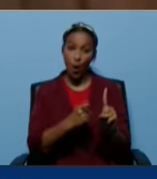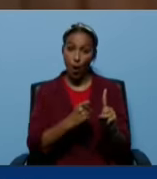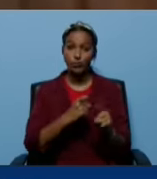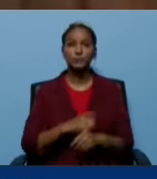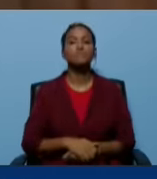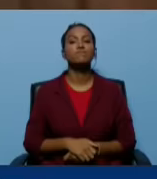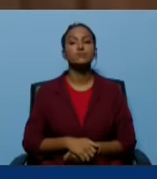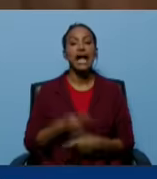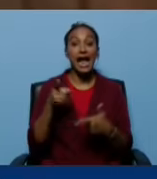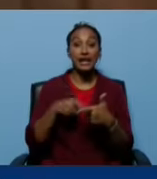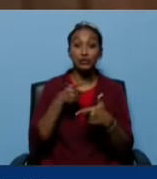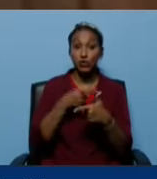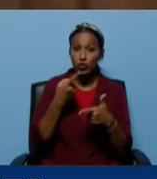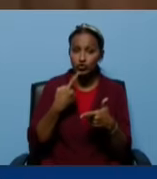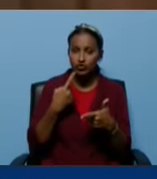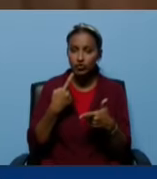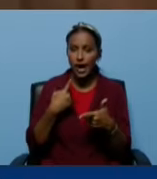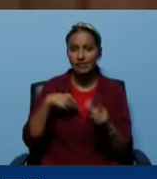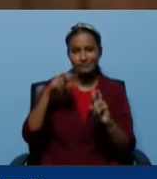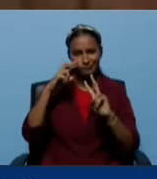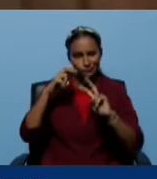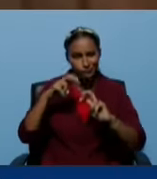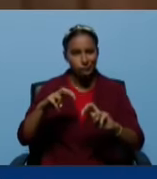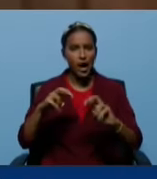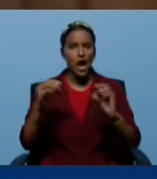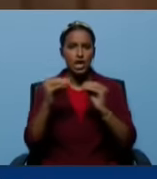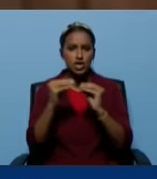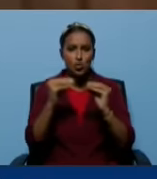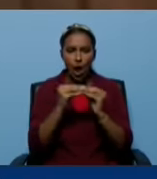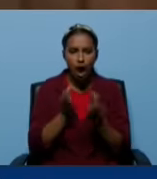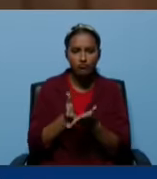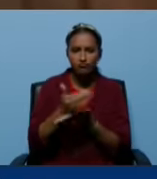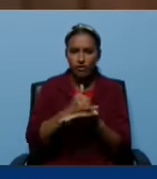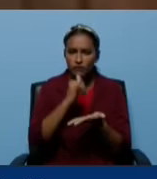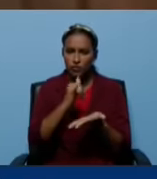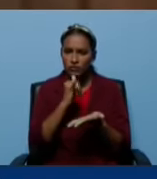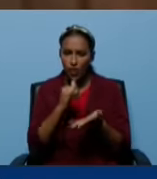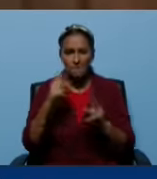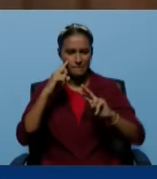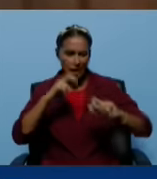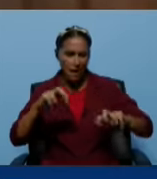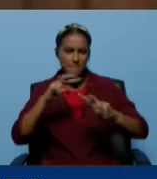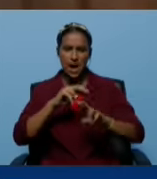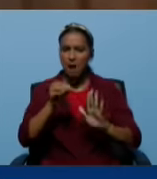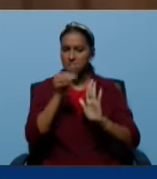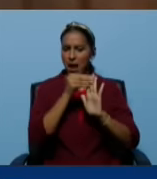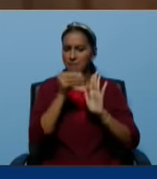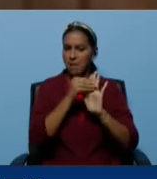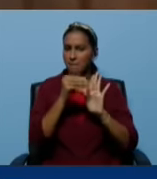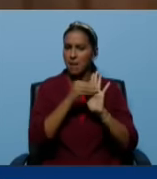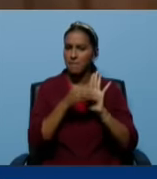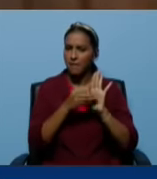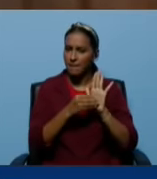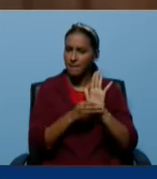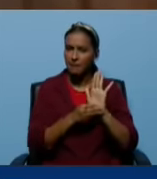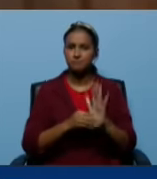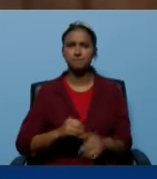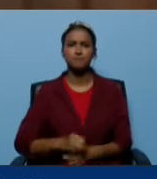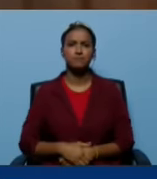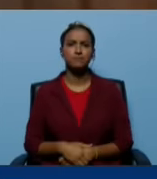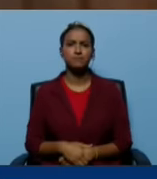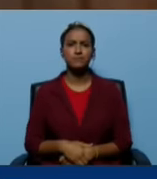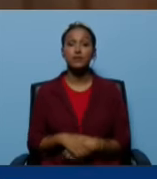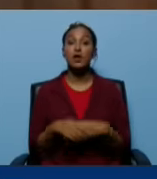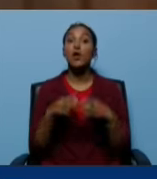esa investigación que tiene detenidos, estamos entonces haciendo uso de todos